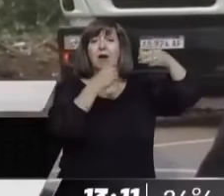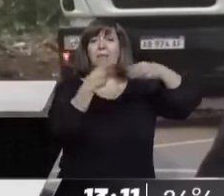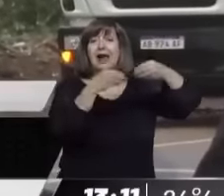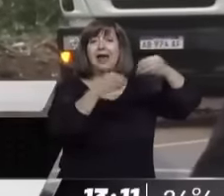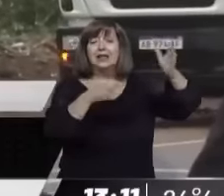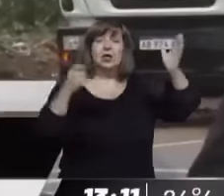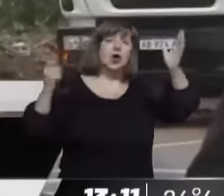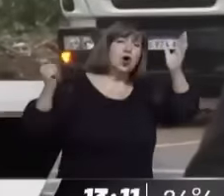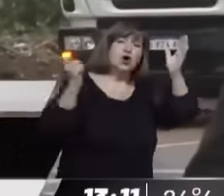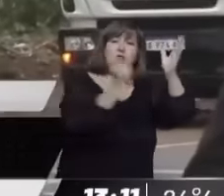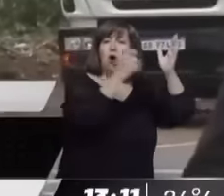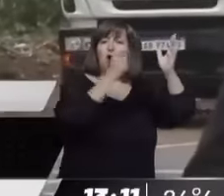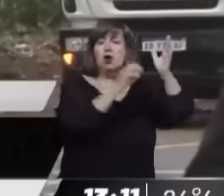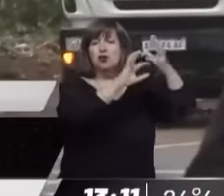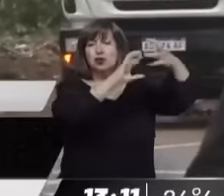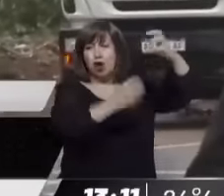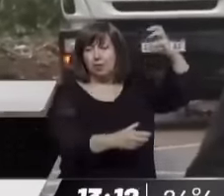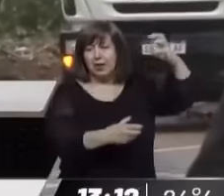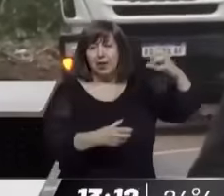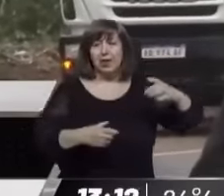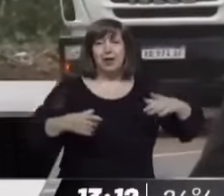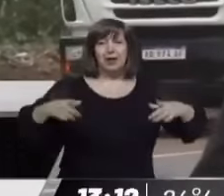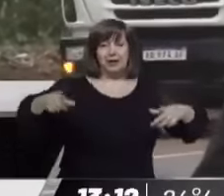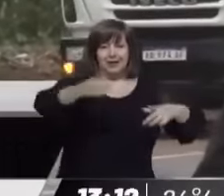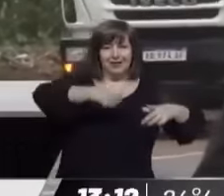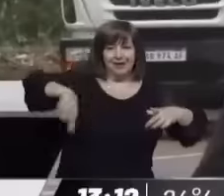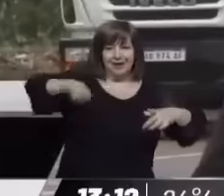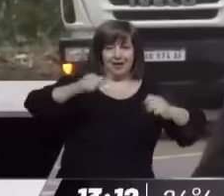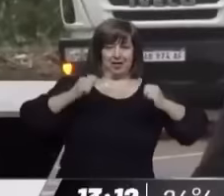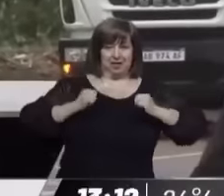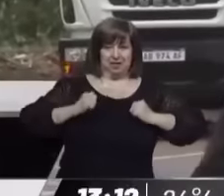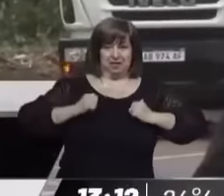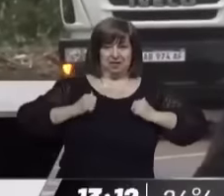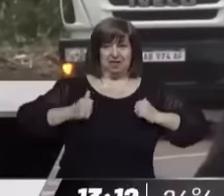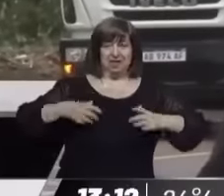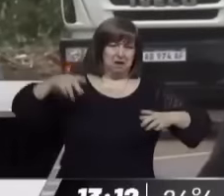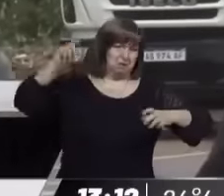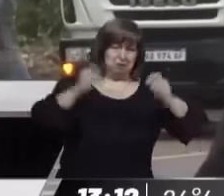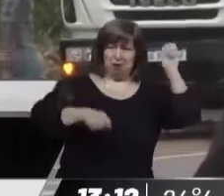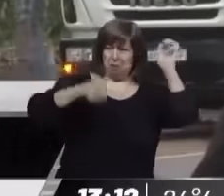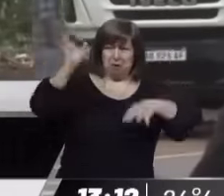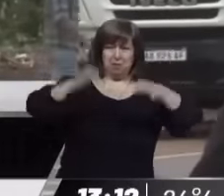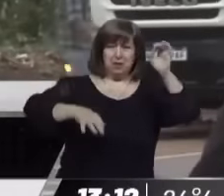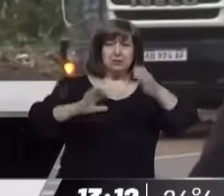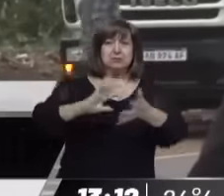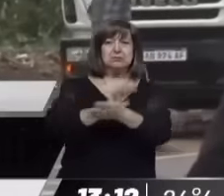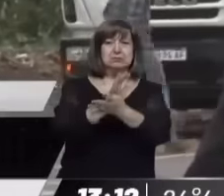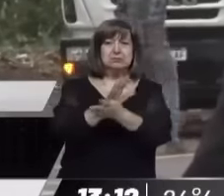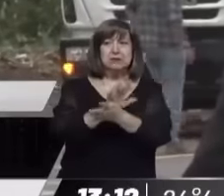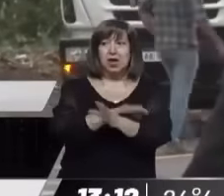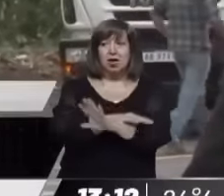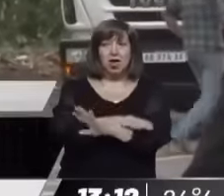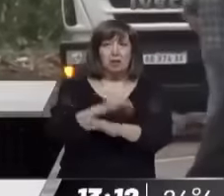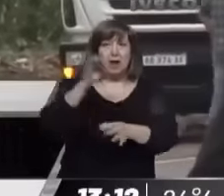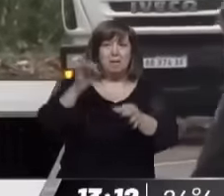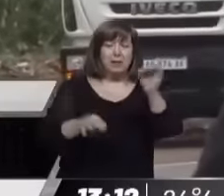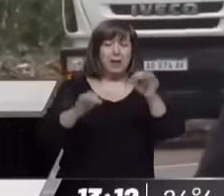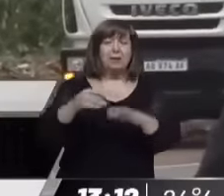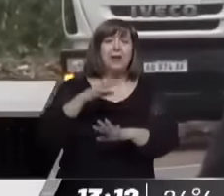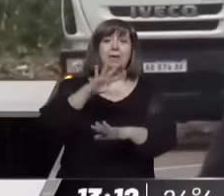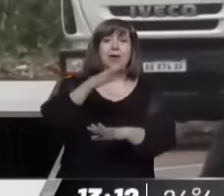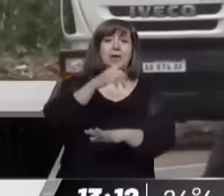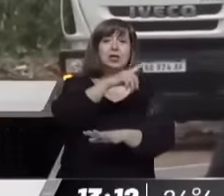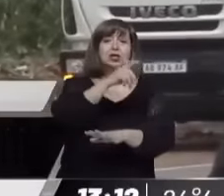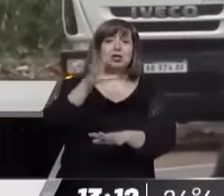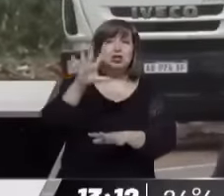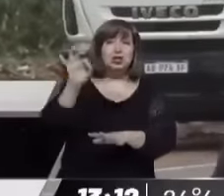lamentable. Nosotros ayer casi hasta las 2 de la mañana hemos tenido equipos activos desde el área social, casi 150 personas